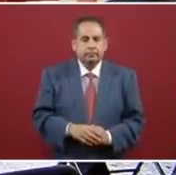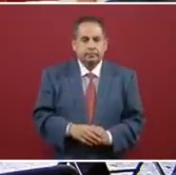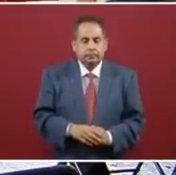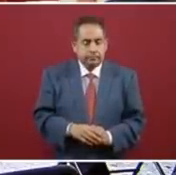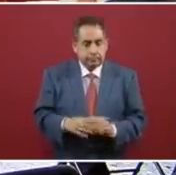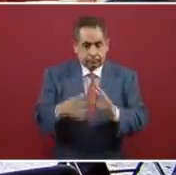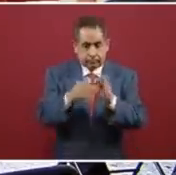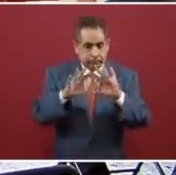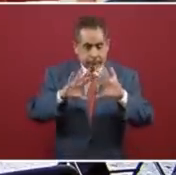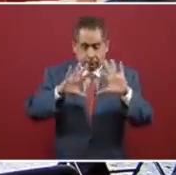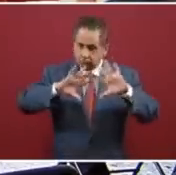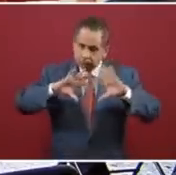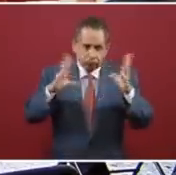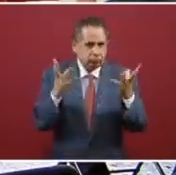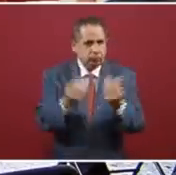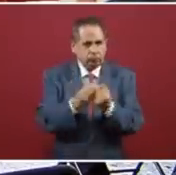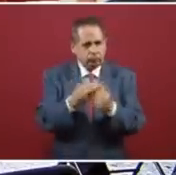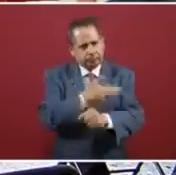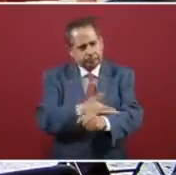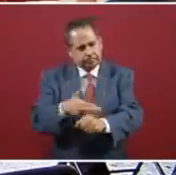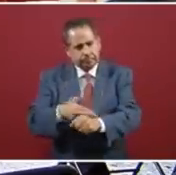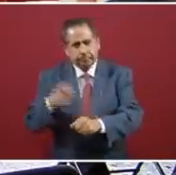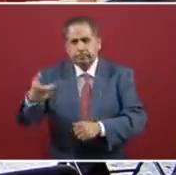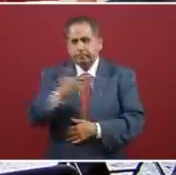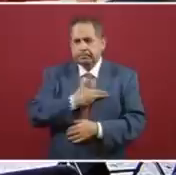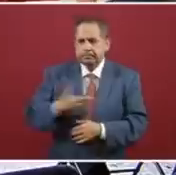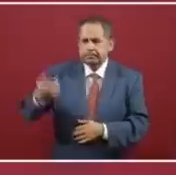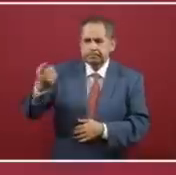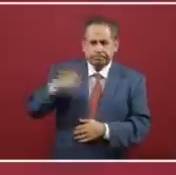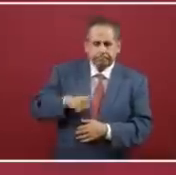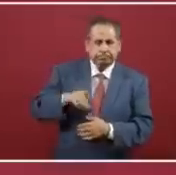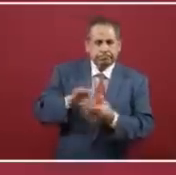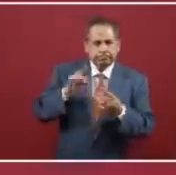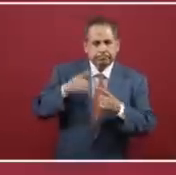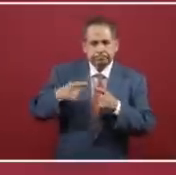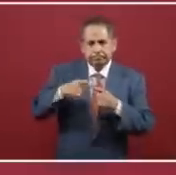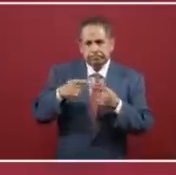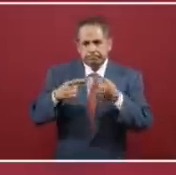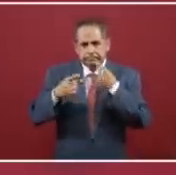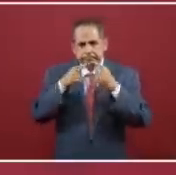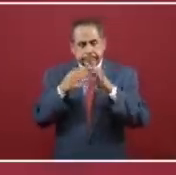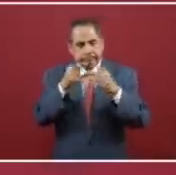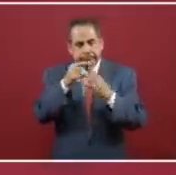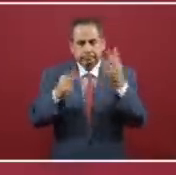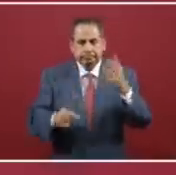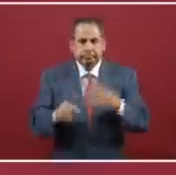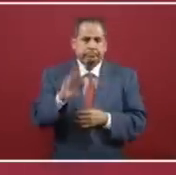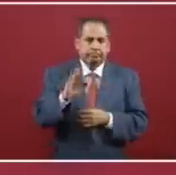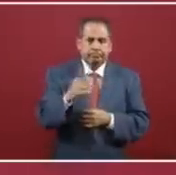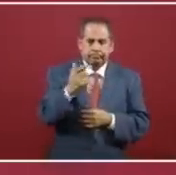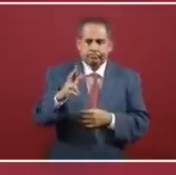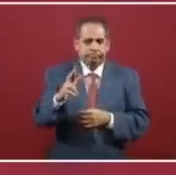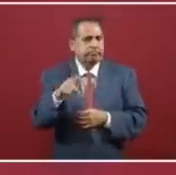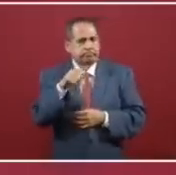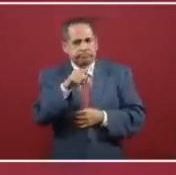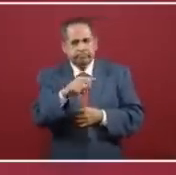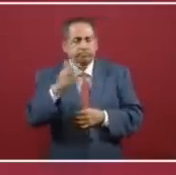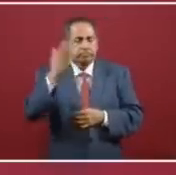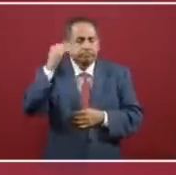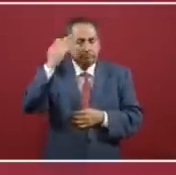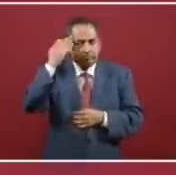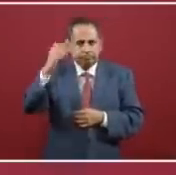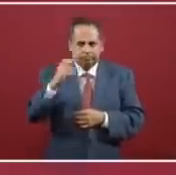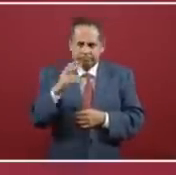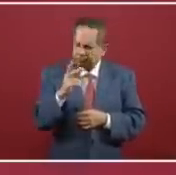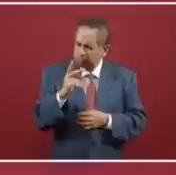es parte de todo ese paquete que el señor presidente en distintos momentos mencionó que la fiscalía general traía en aquel